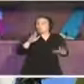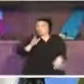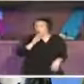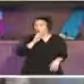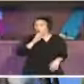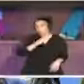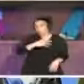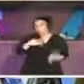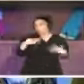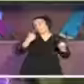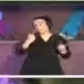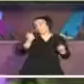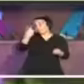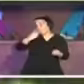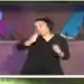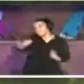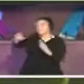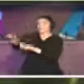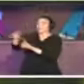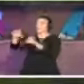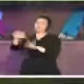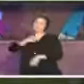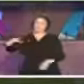pero privatizada.